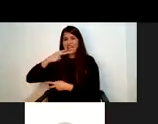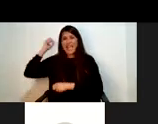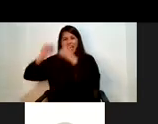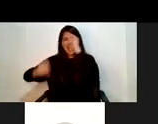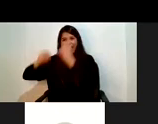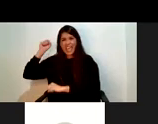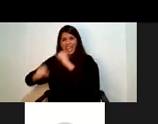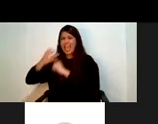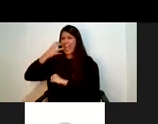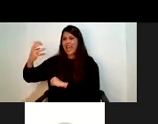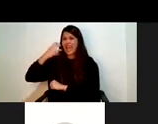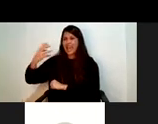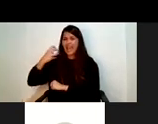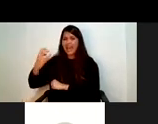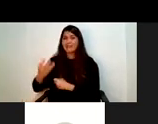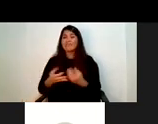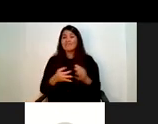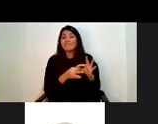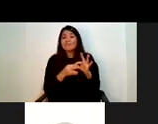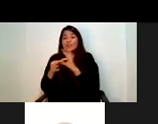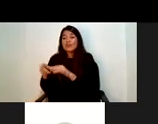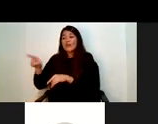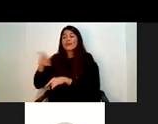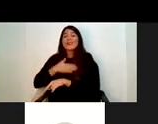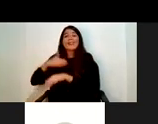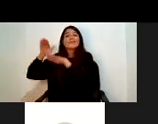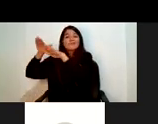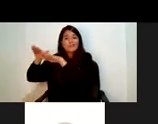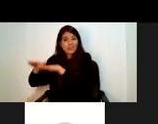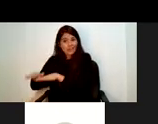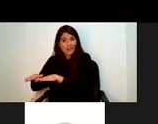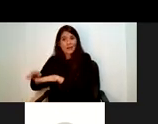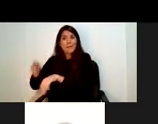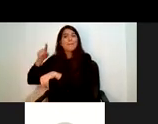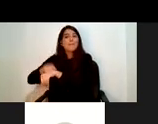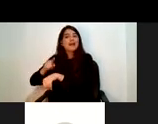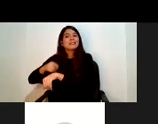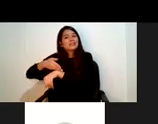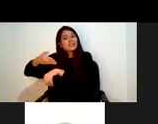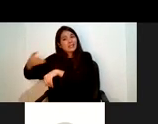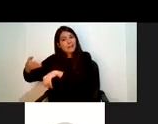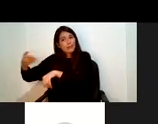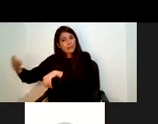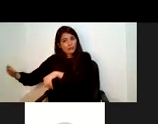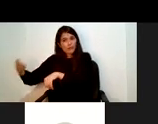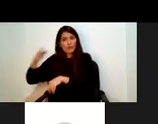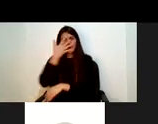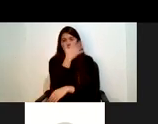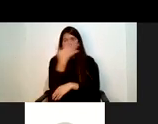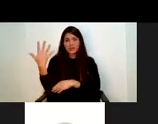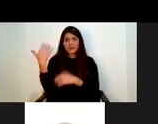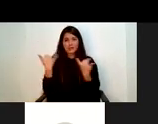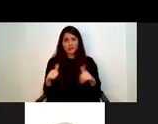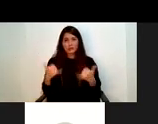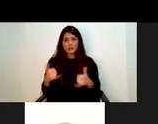un llanto. ¿Por qué? Porque lo que quiere es acceder a más tiempo en el parque.